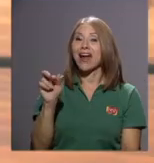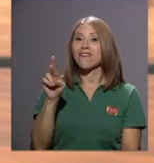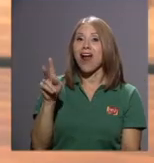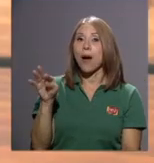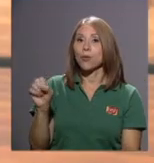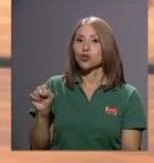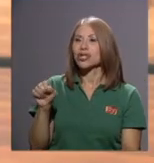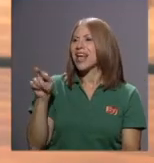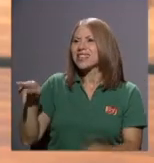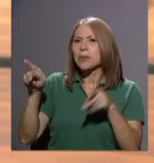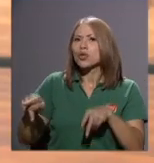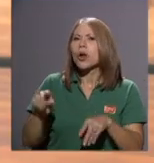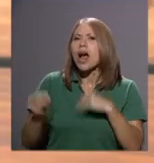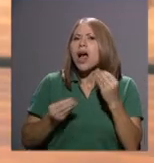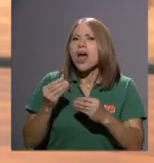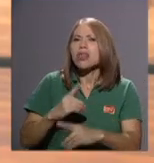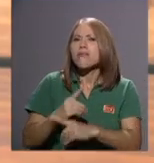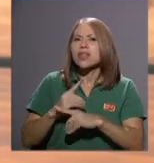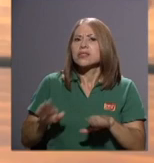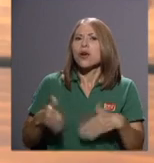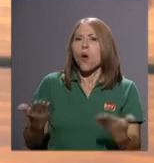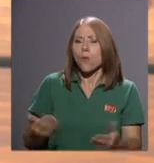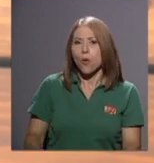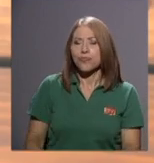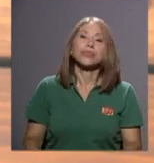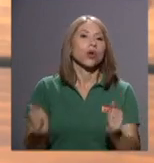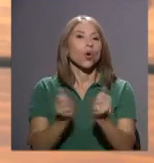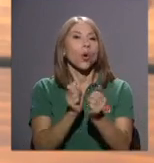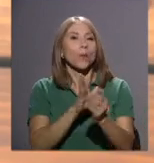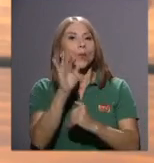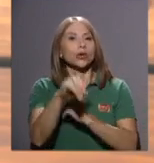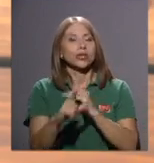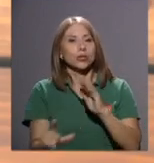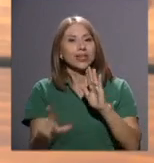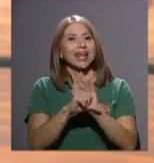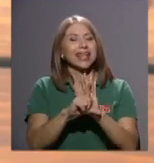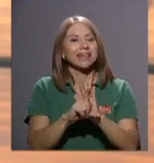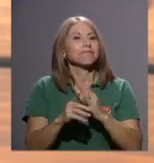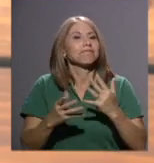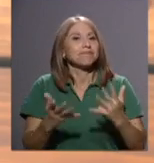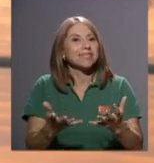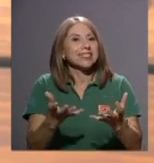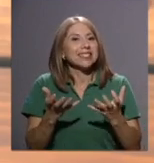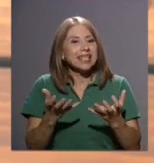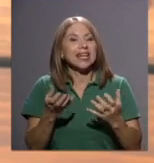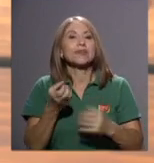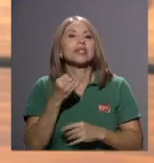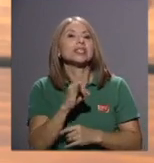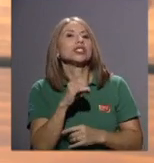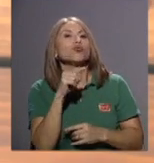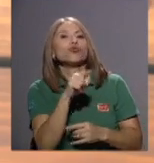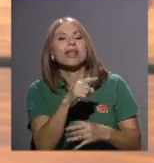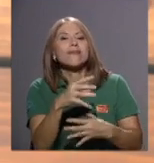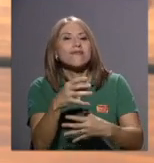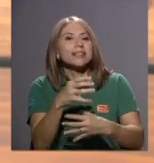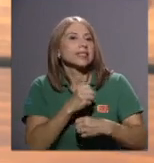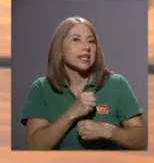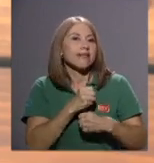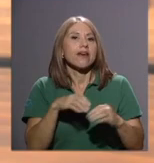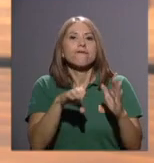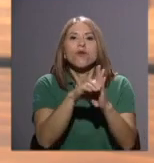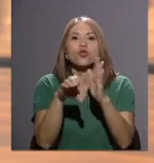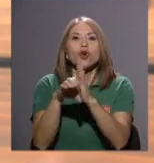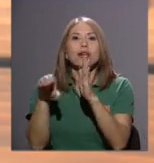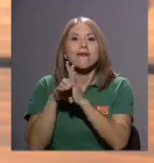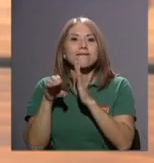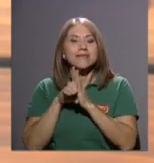eso? Finalmente, con el proyecto de ley, lo que se trata es que si usted recibe fotografías